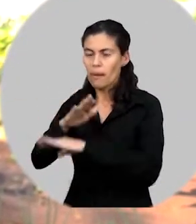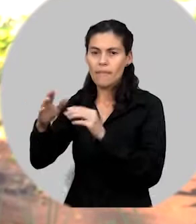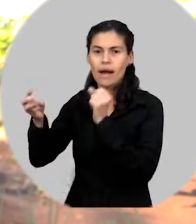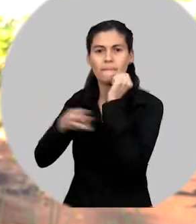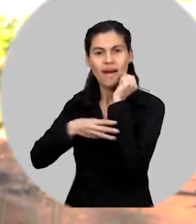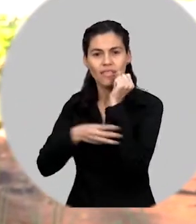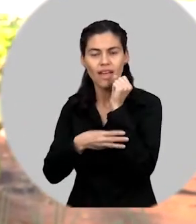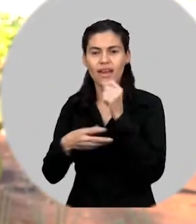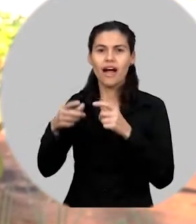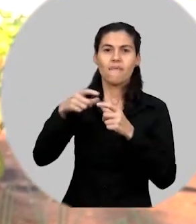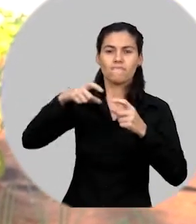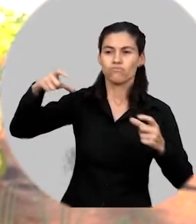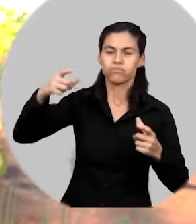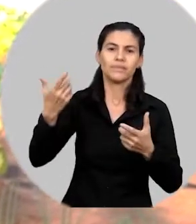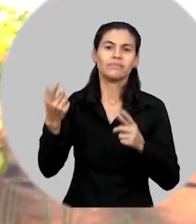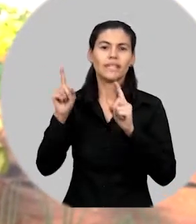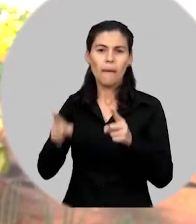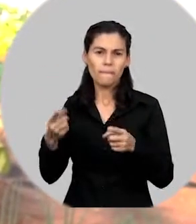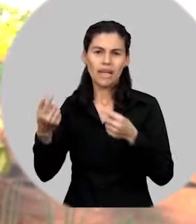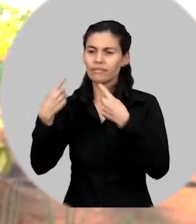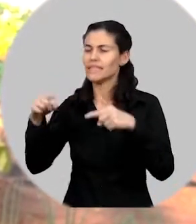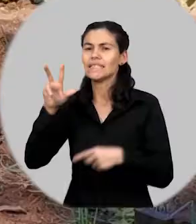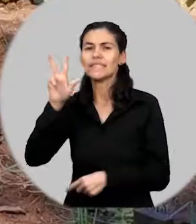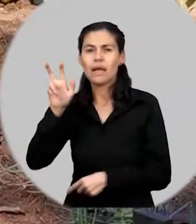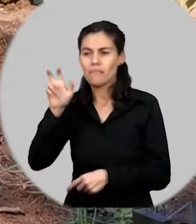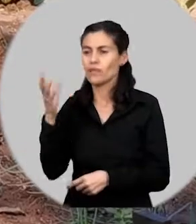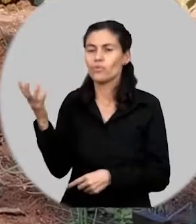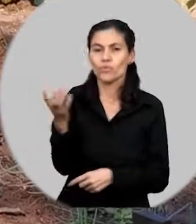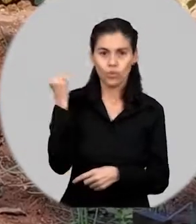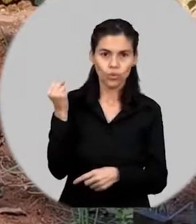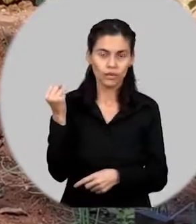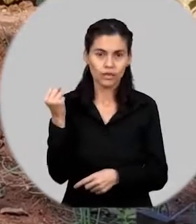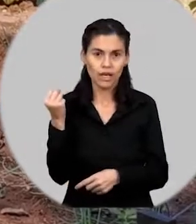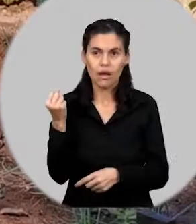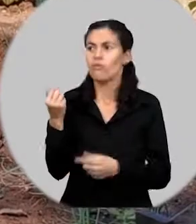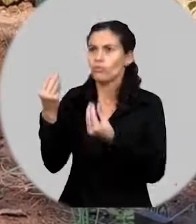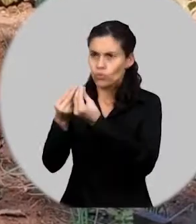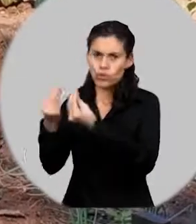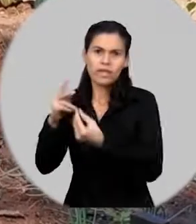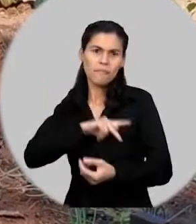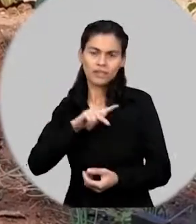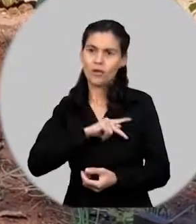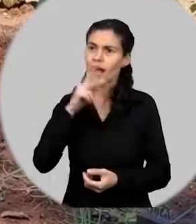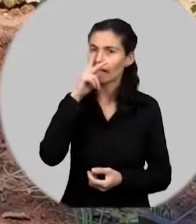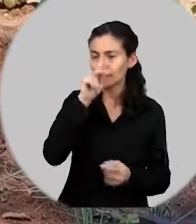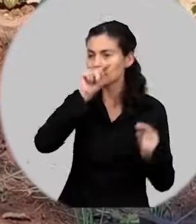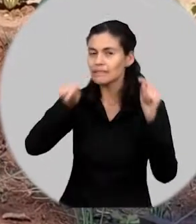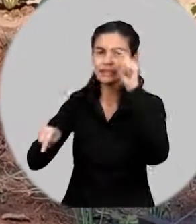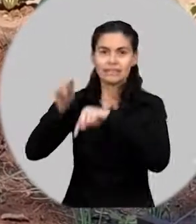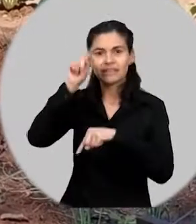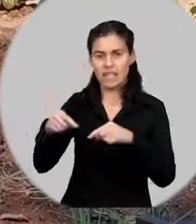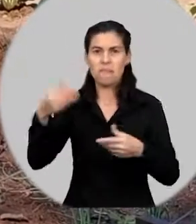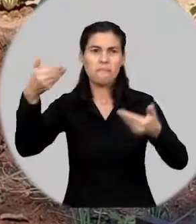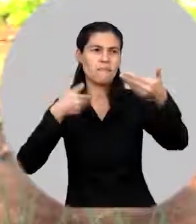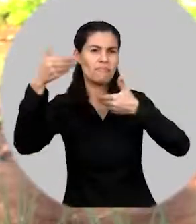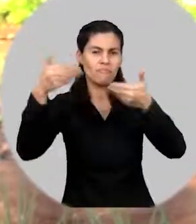de madera, de pallet, cerámica y cemento. Mucha gente se prendió a esto y estamos teniendo